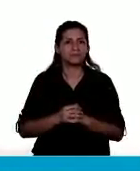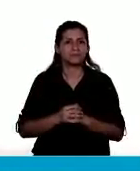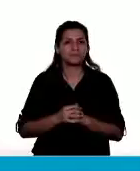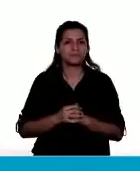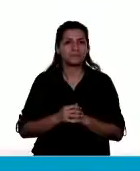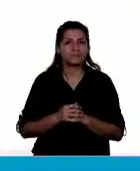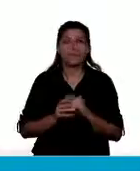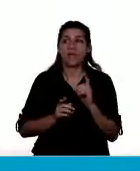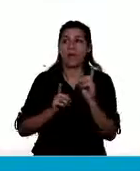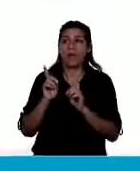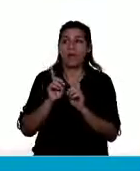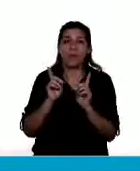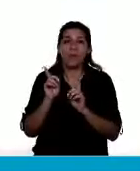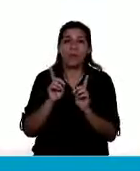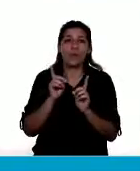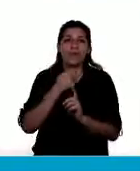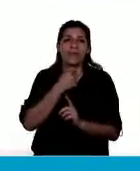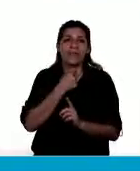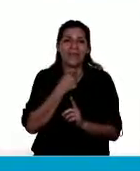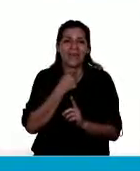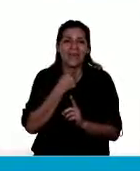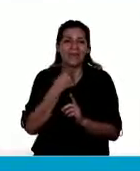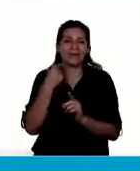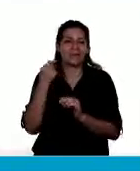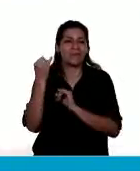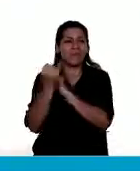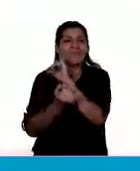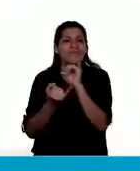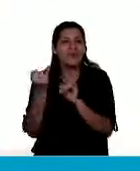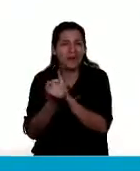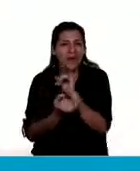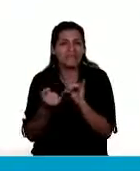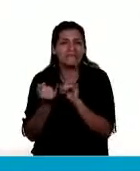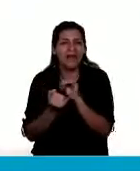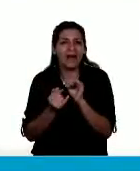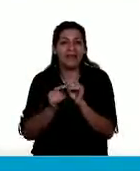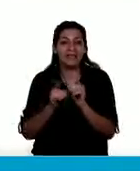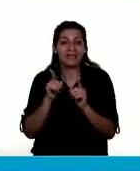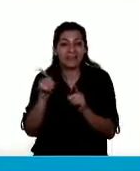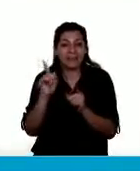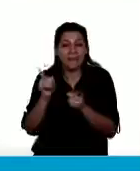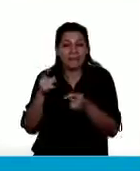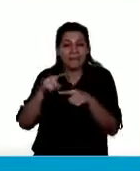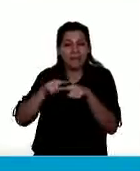están dispuestos a difamar, no olvidarnos que en esas políticas